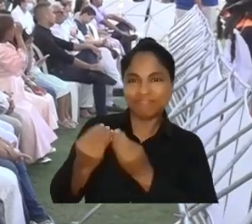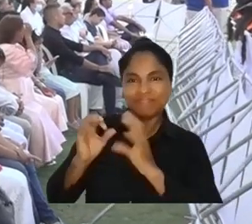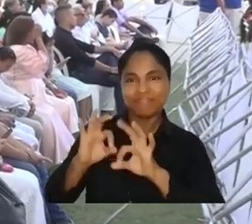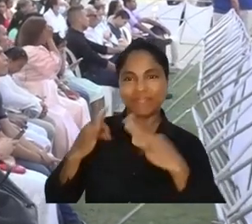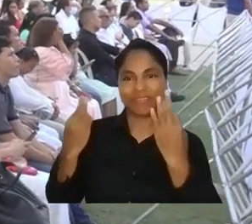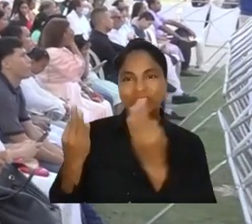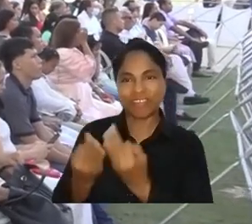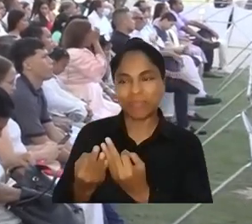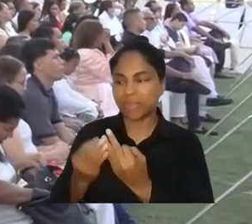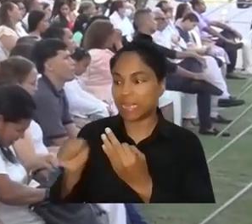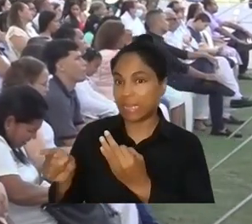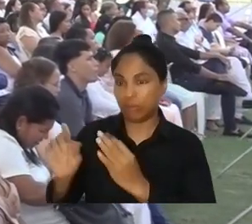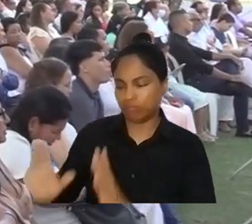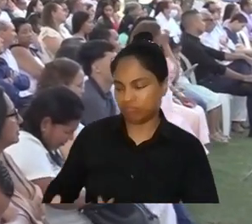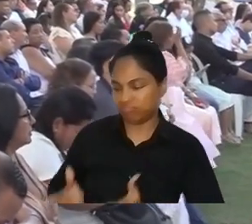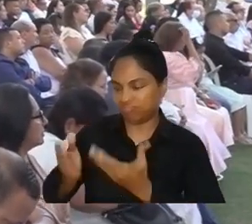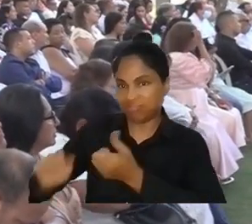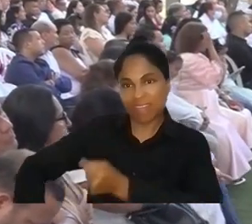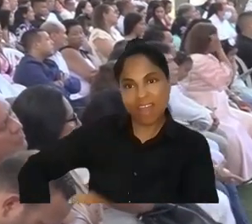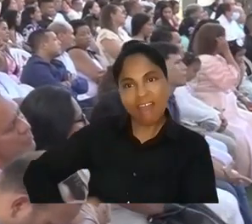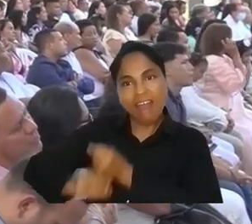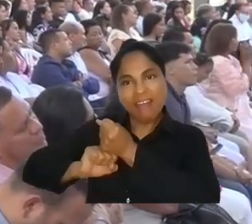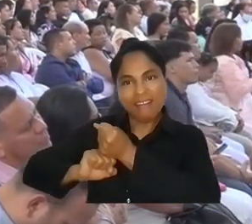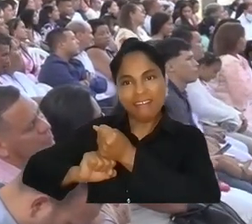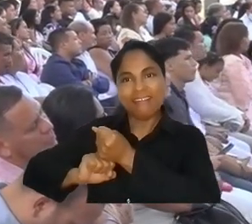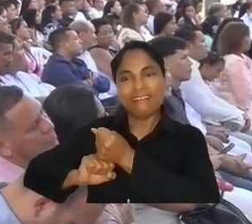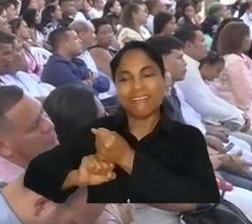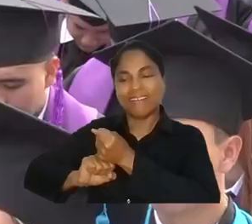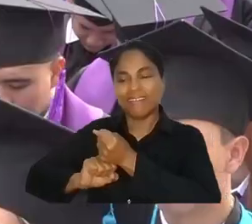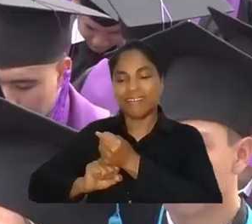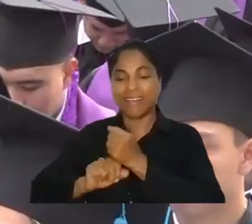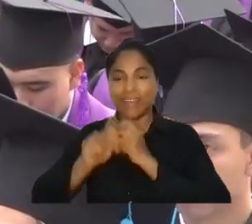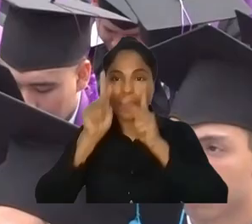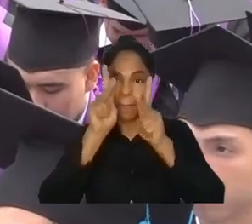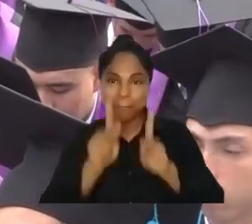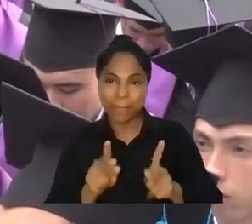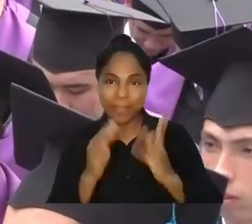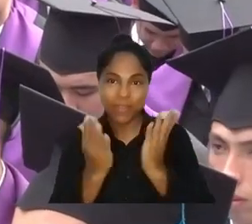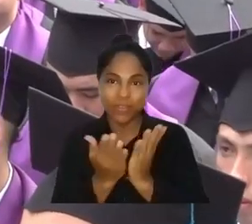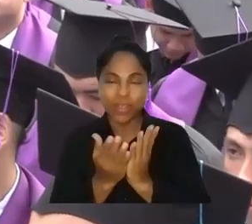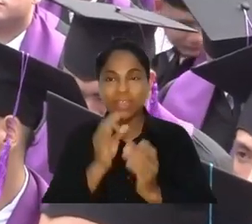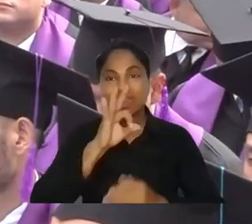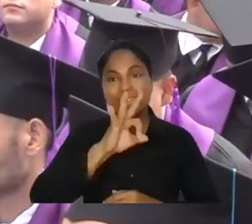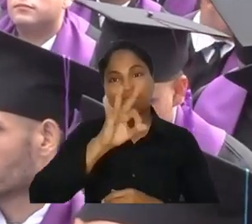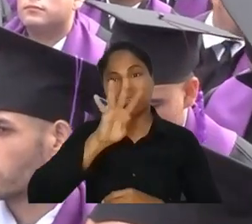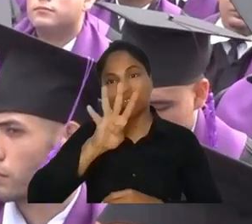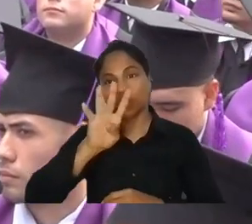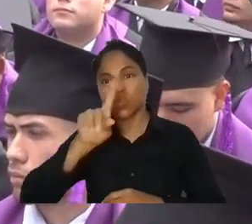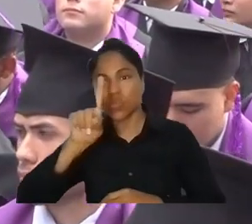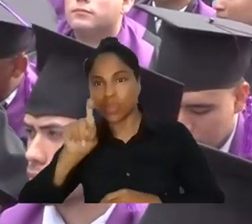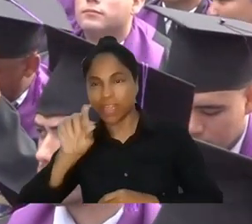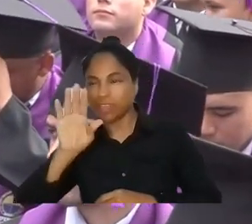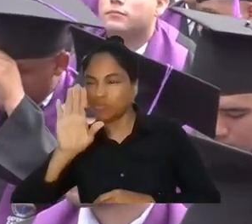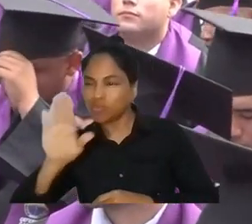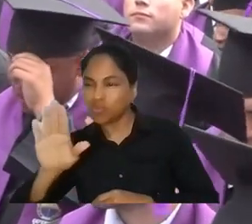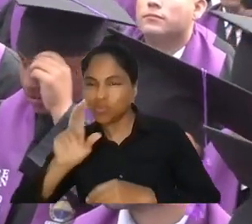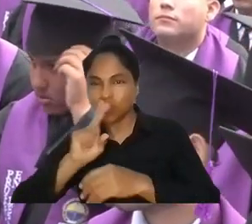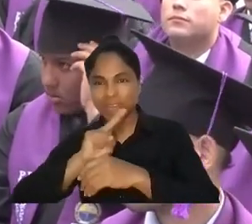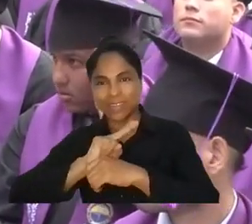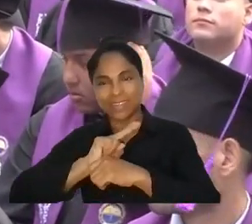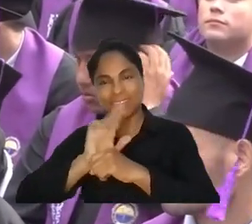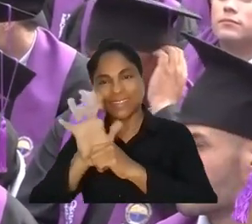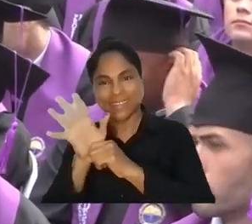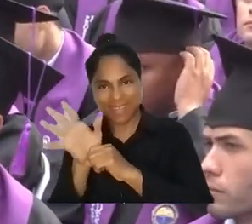En compañía de sus familias como el motor de superación para salir adelante, 346 estudiantes del Centro para la Regionalización